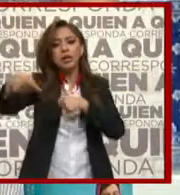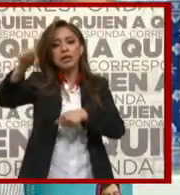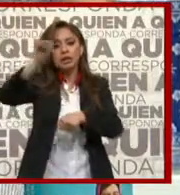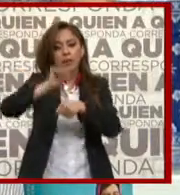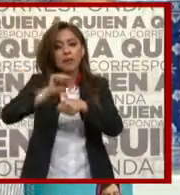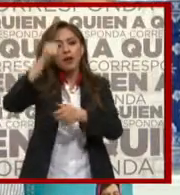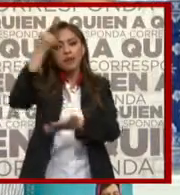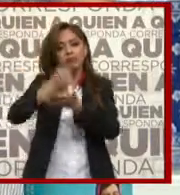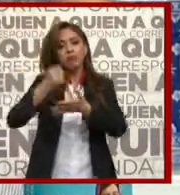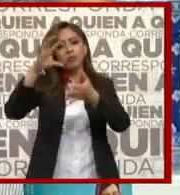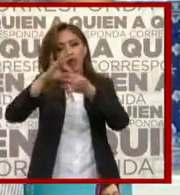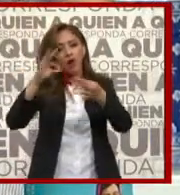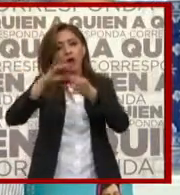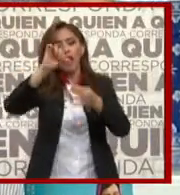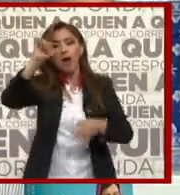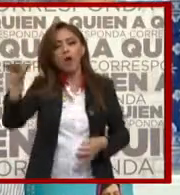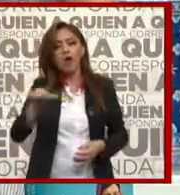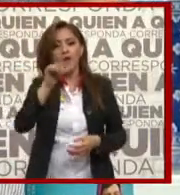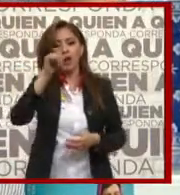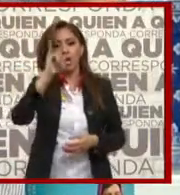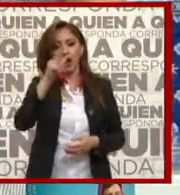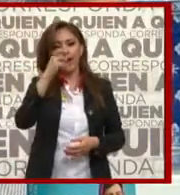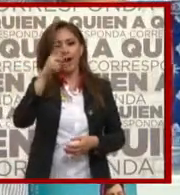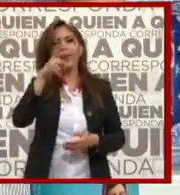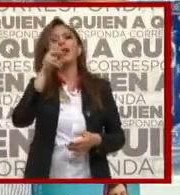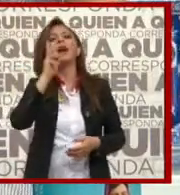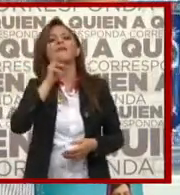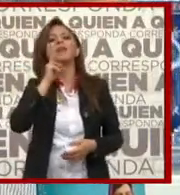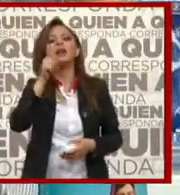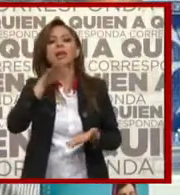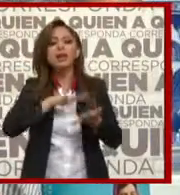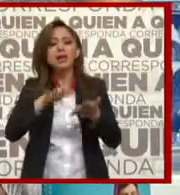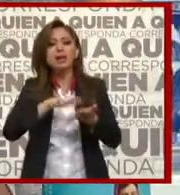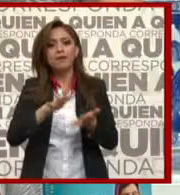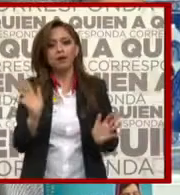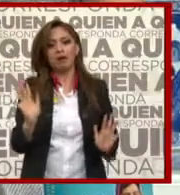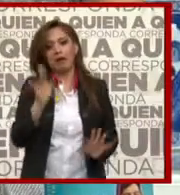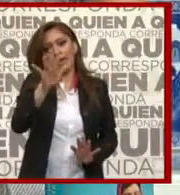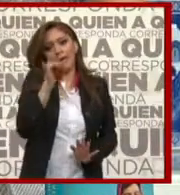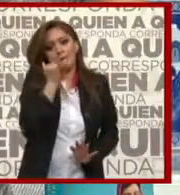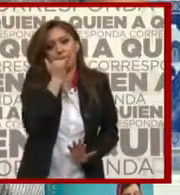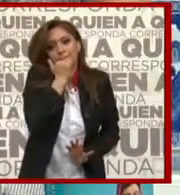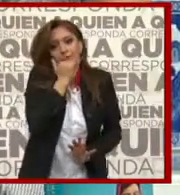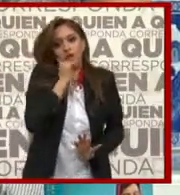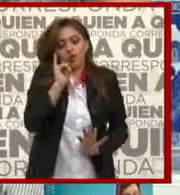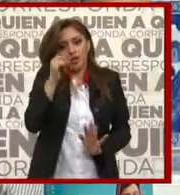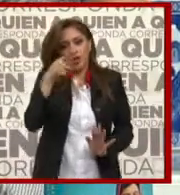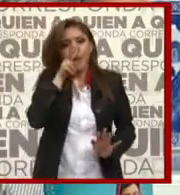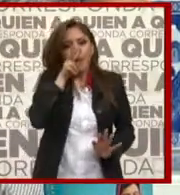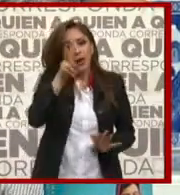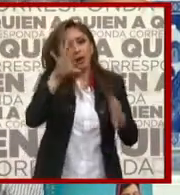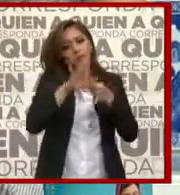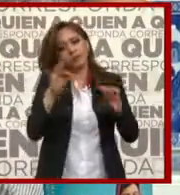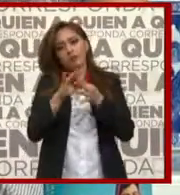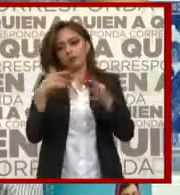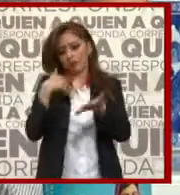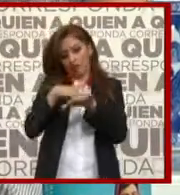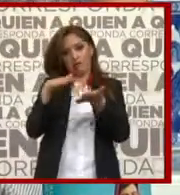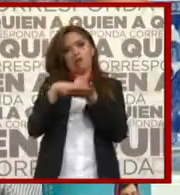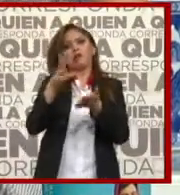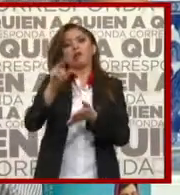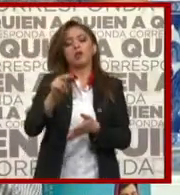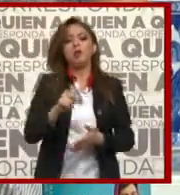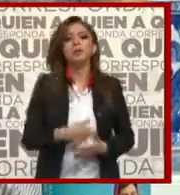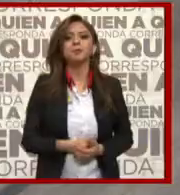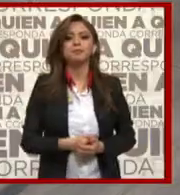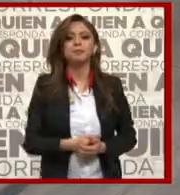quien corresponda a Jorge Gar qué le está pareciendo el libro Ah no ahí sí se la debo está viendo está viendo el temblor y no se hinca O sea no mi querido